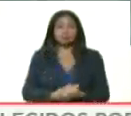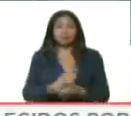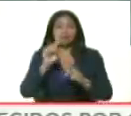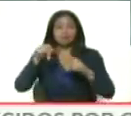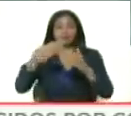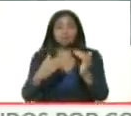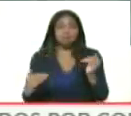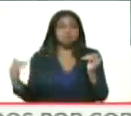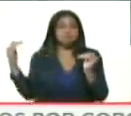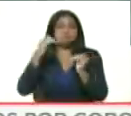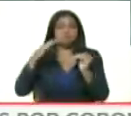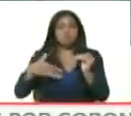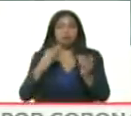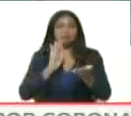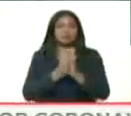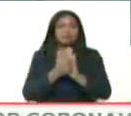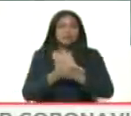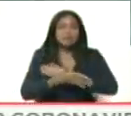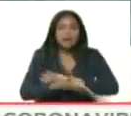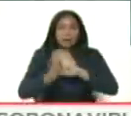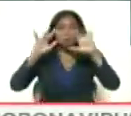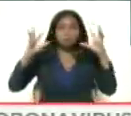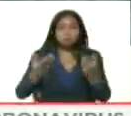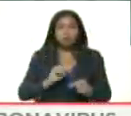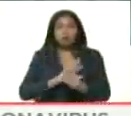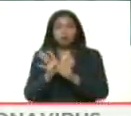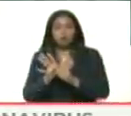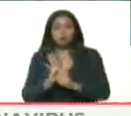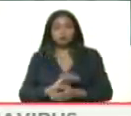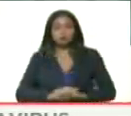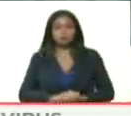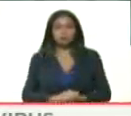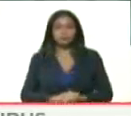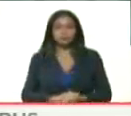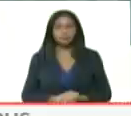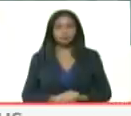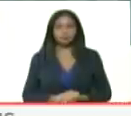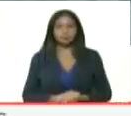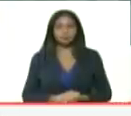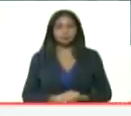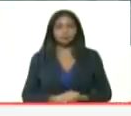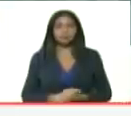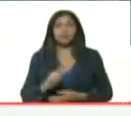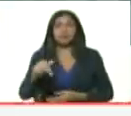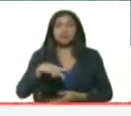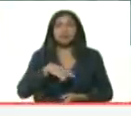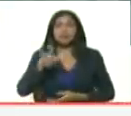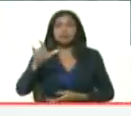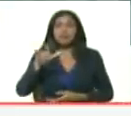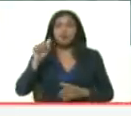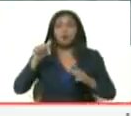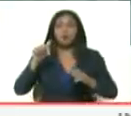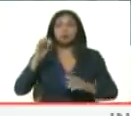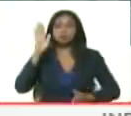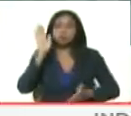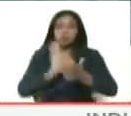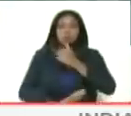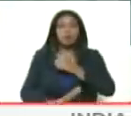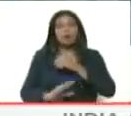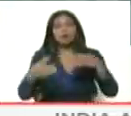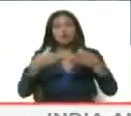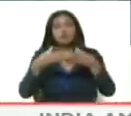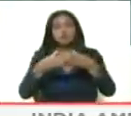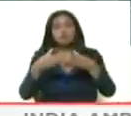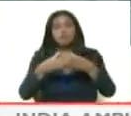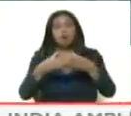superar esta pandemia del COVID-19. En este avión, donde hoy parte esta delegación,